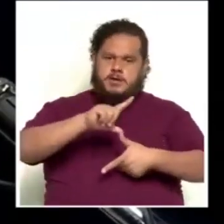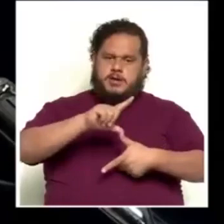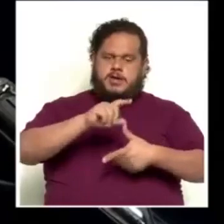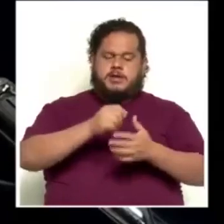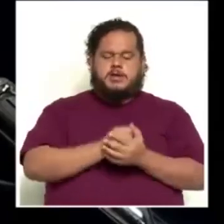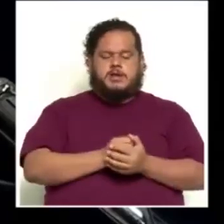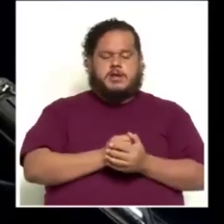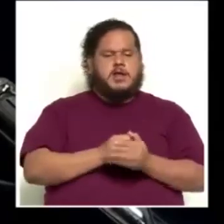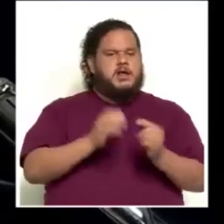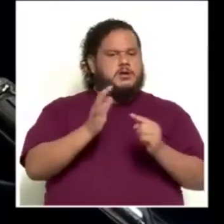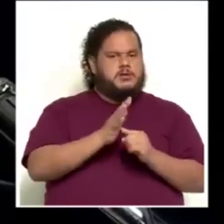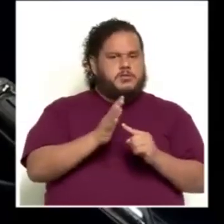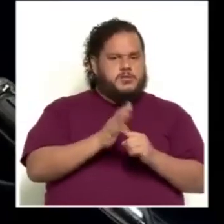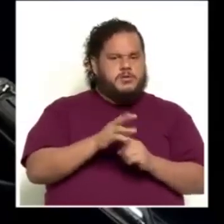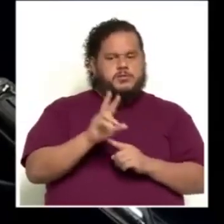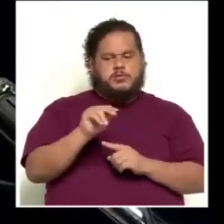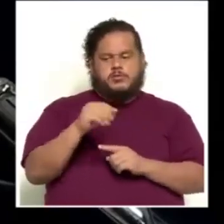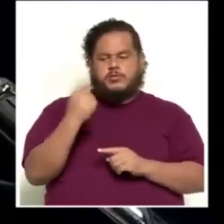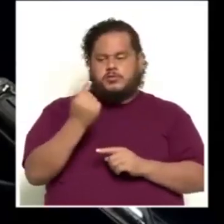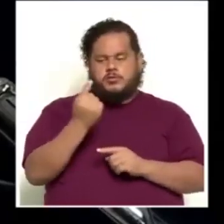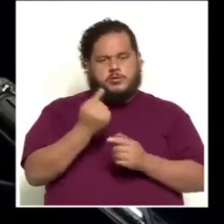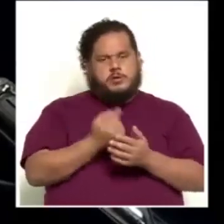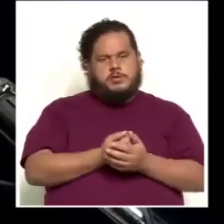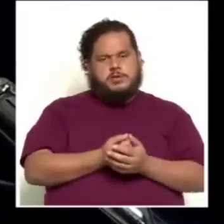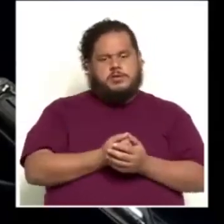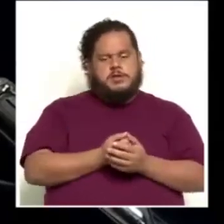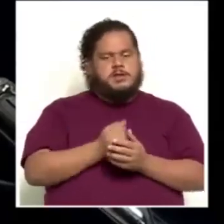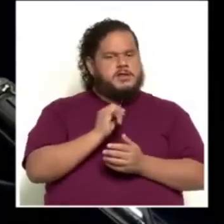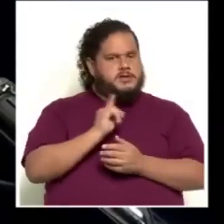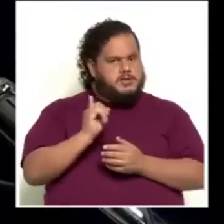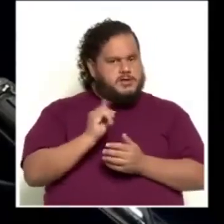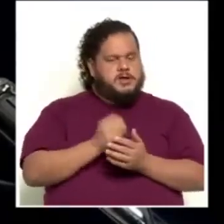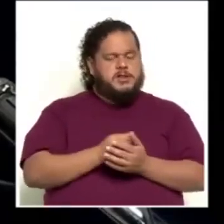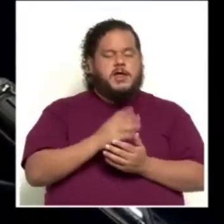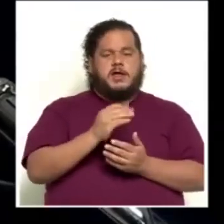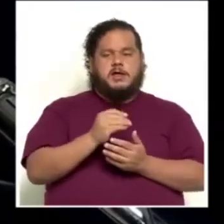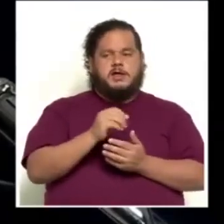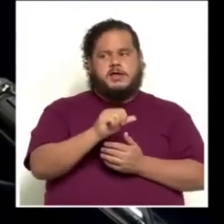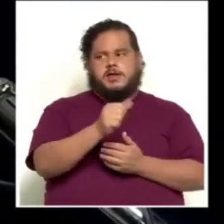los populismos no solamente han sido de izquierda y